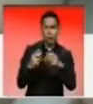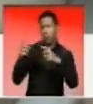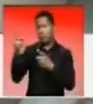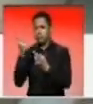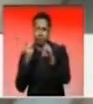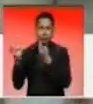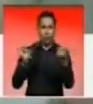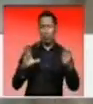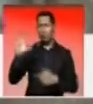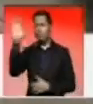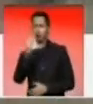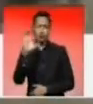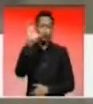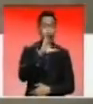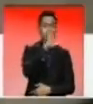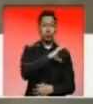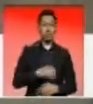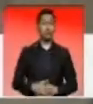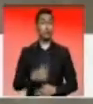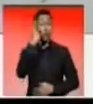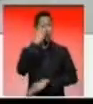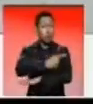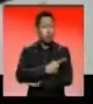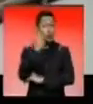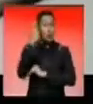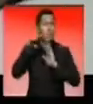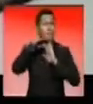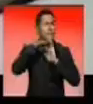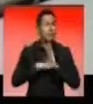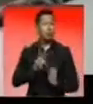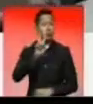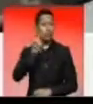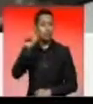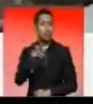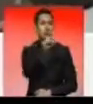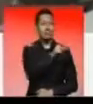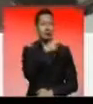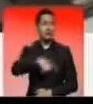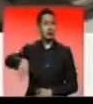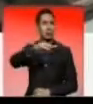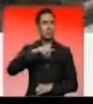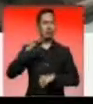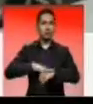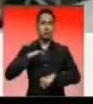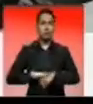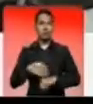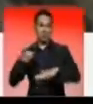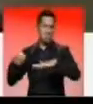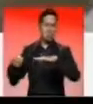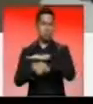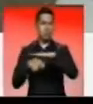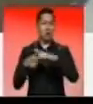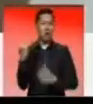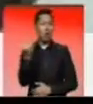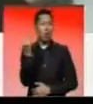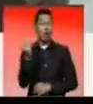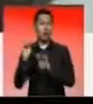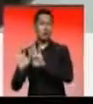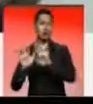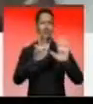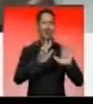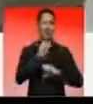para la captura en menos de 24 horas de dos supuestos responsables de la muerte de Talía Morales Espinosa, de 18